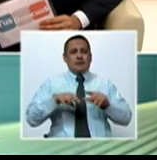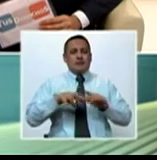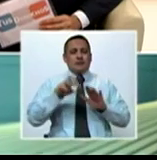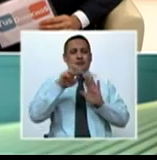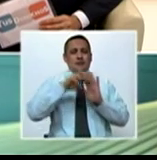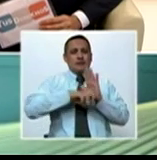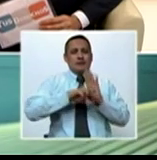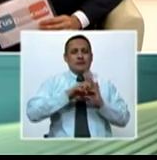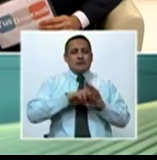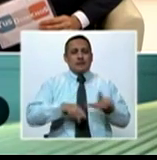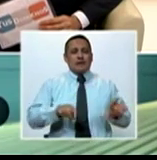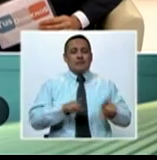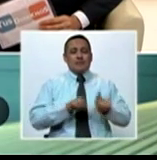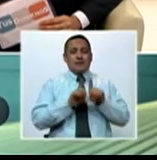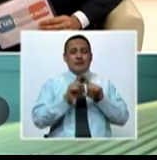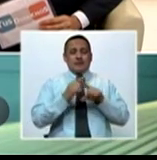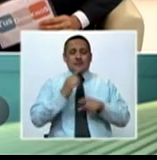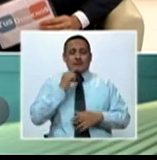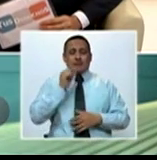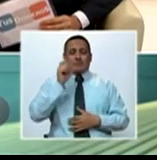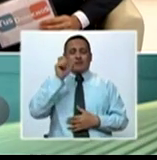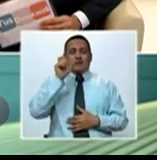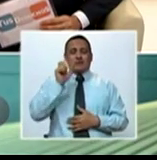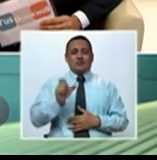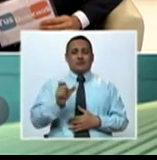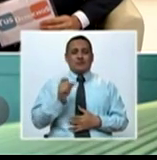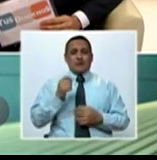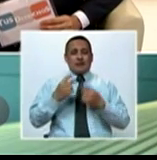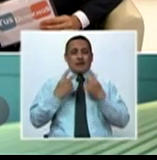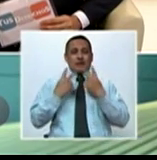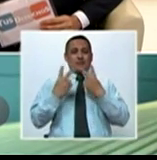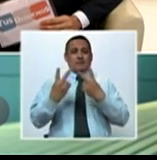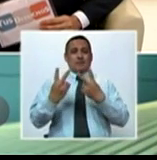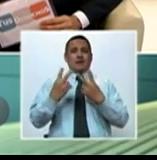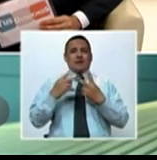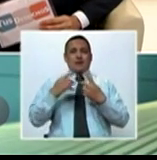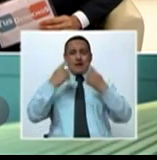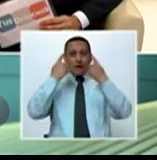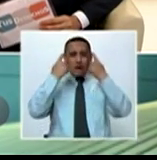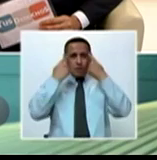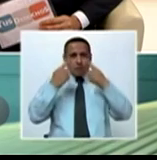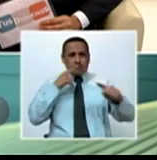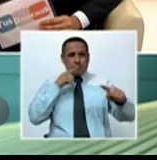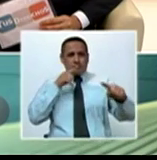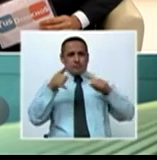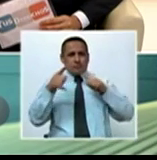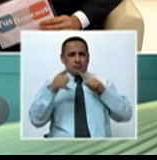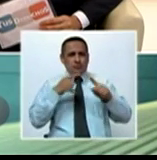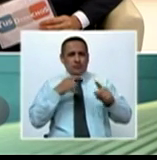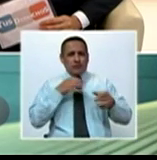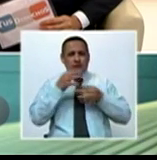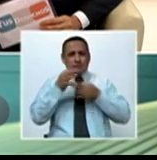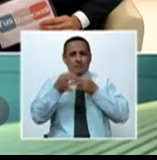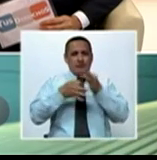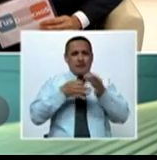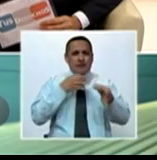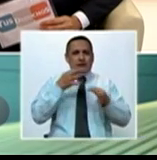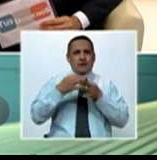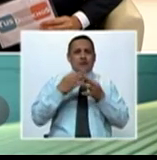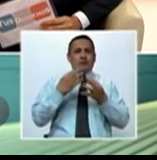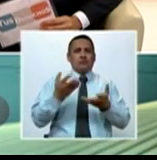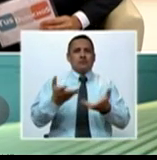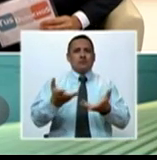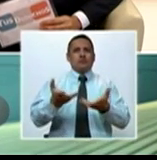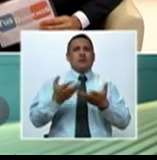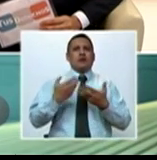persona, este estratega de marketing, más bien nos girará un